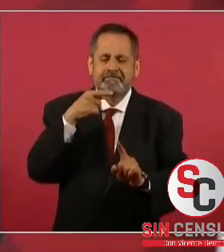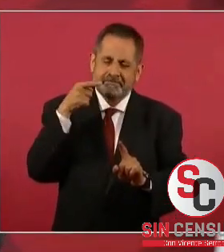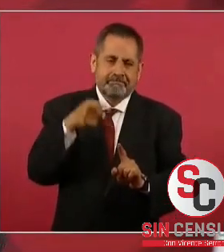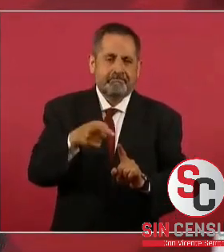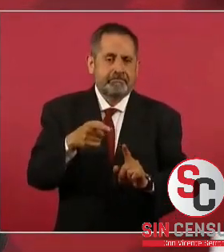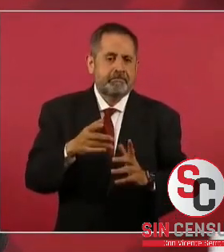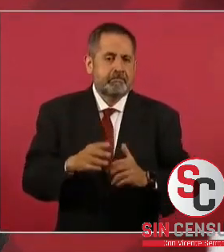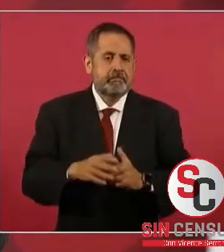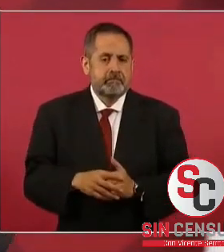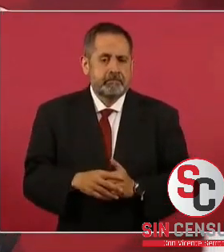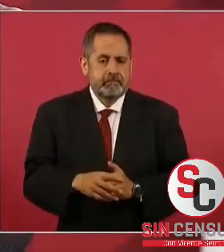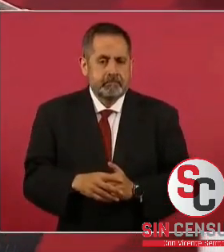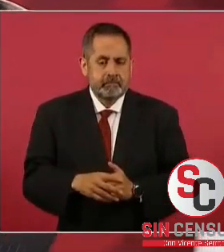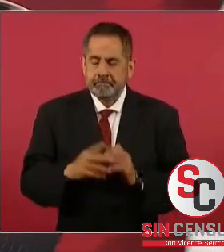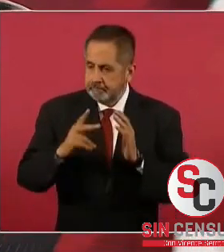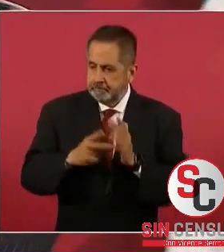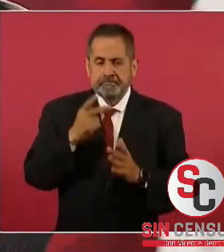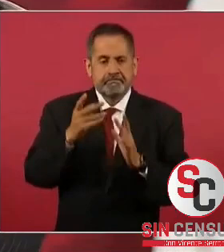Y reto